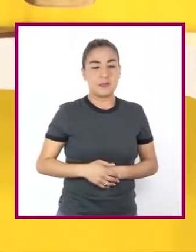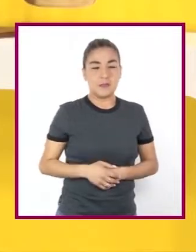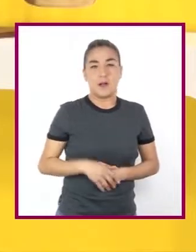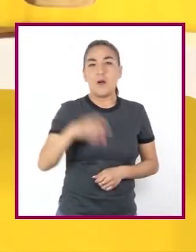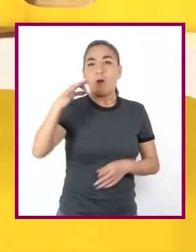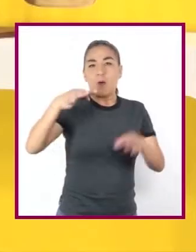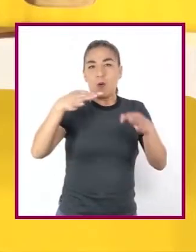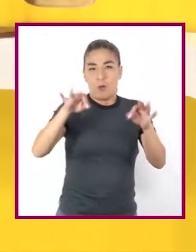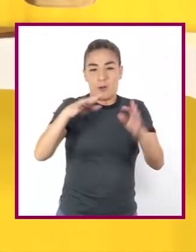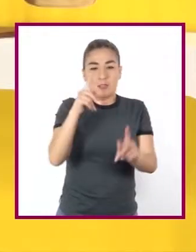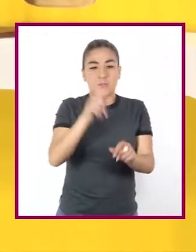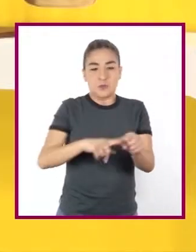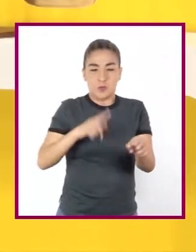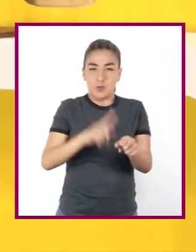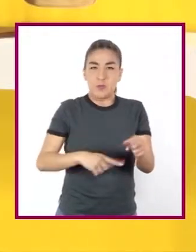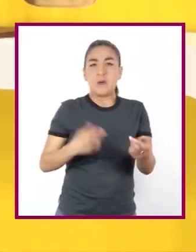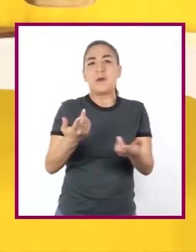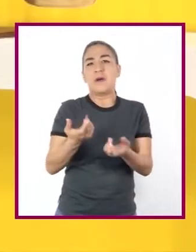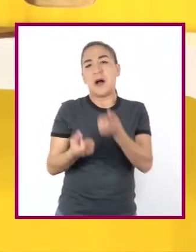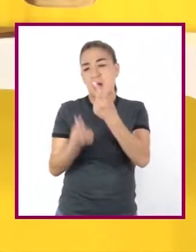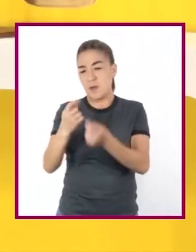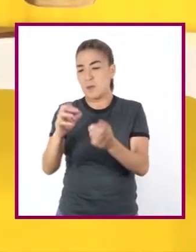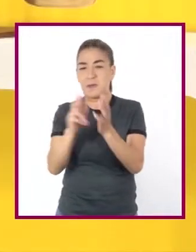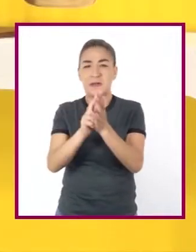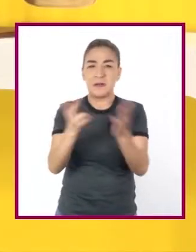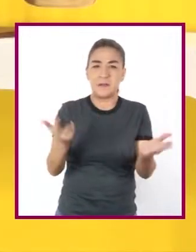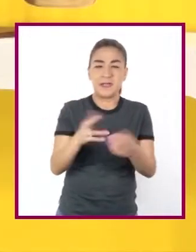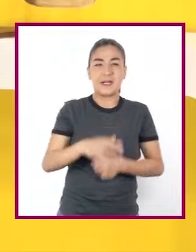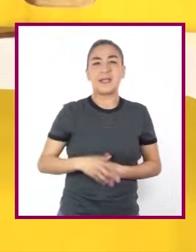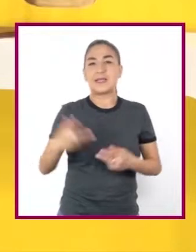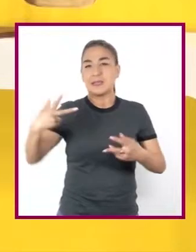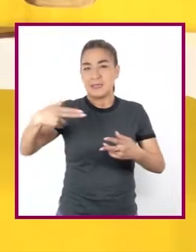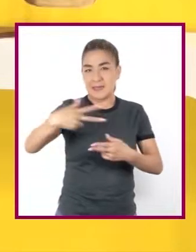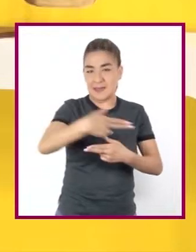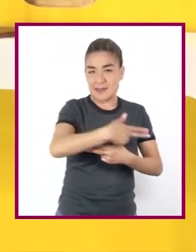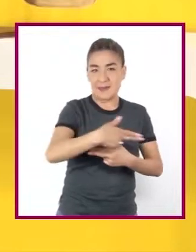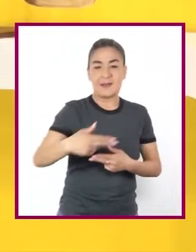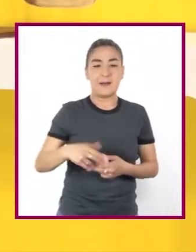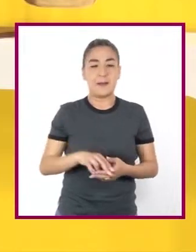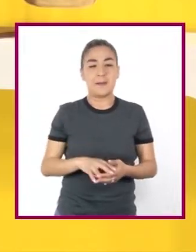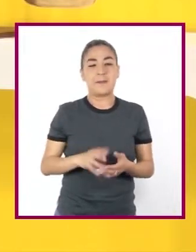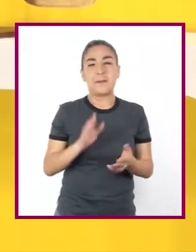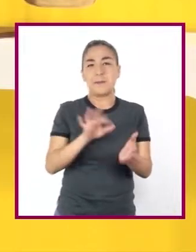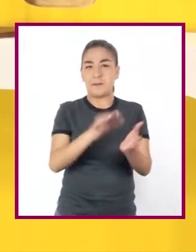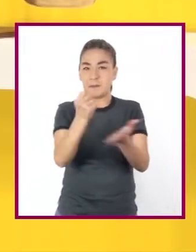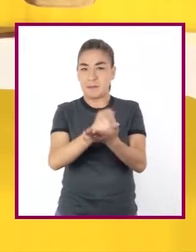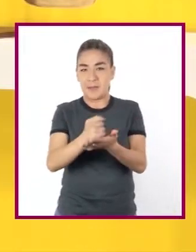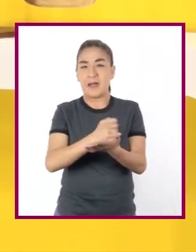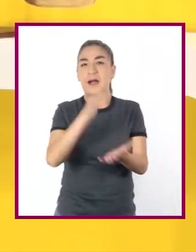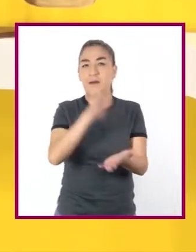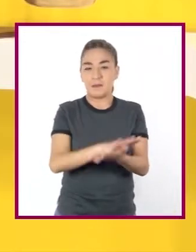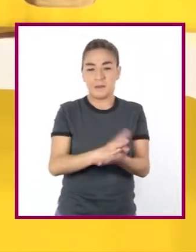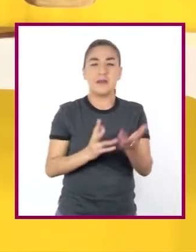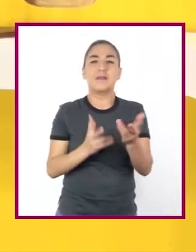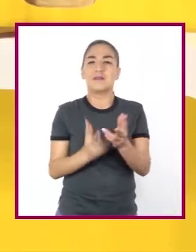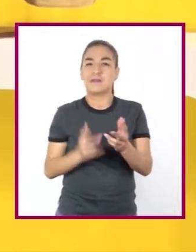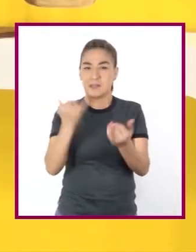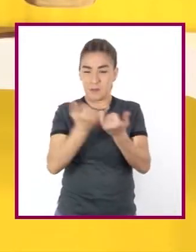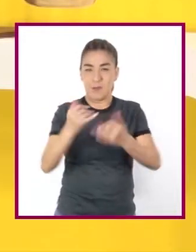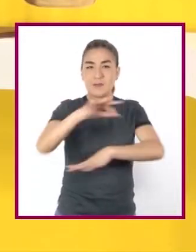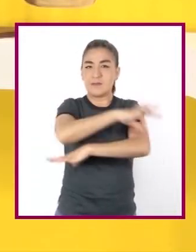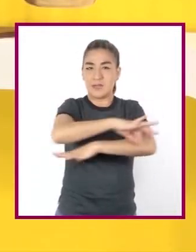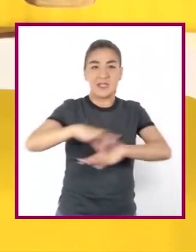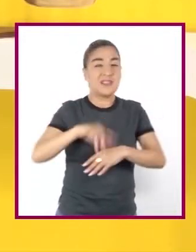color, algunas revistas, tijeras, pegamento y regla. Si no cuentan con alguno de